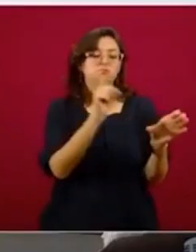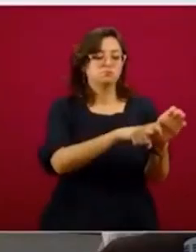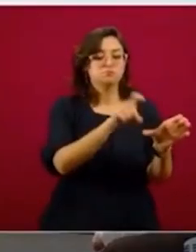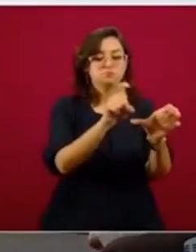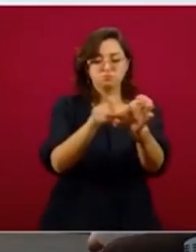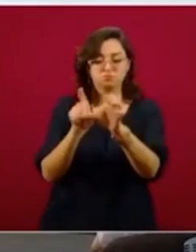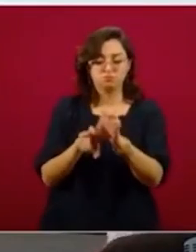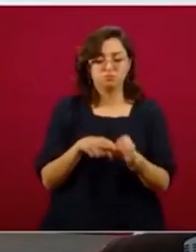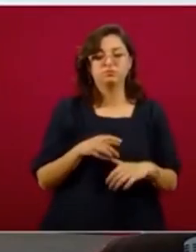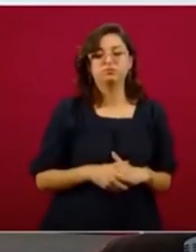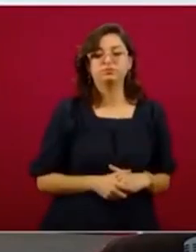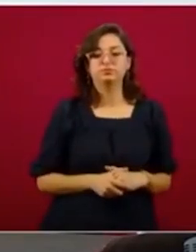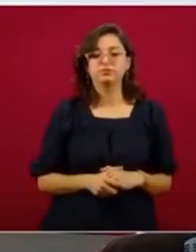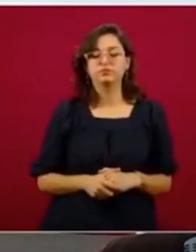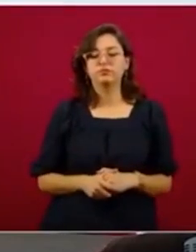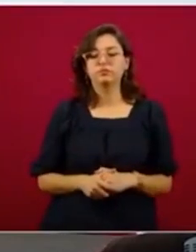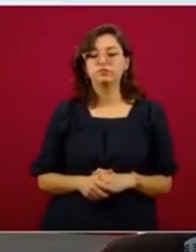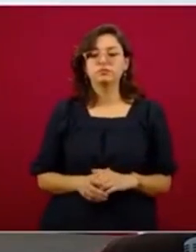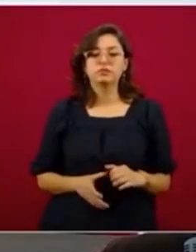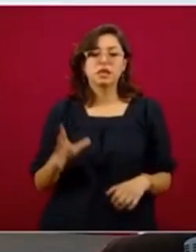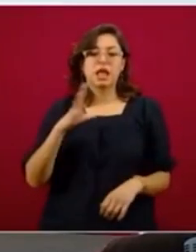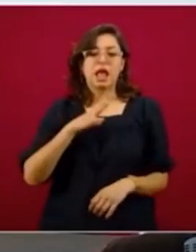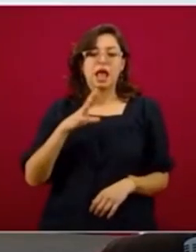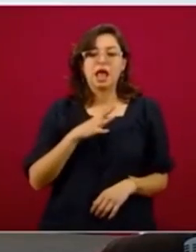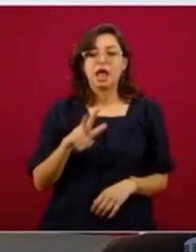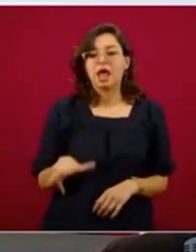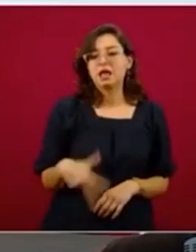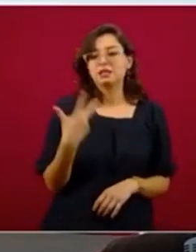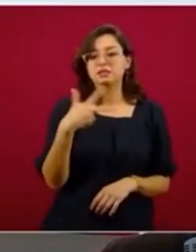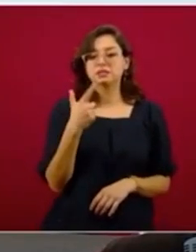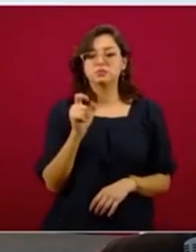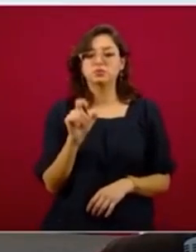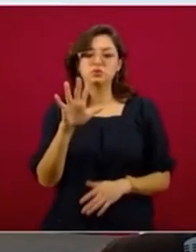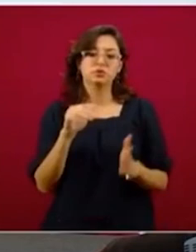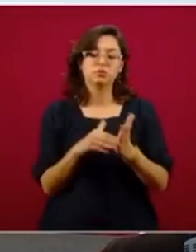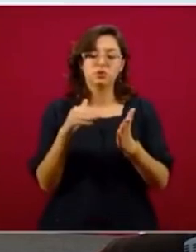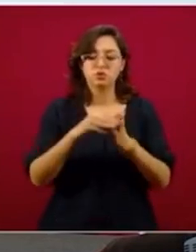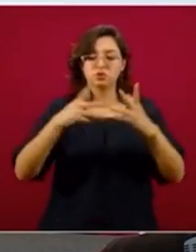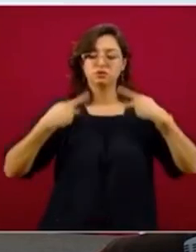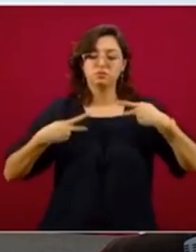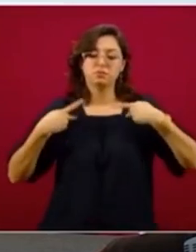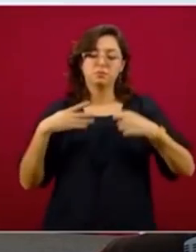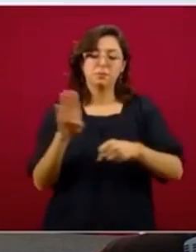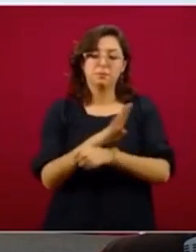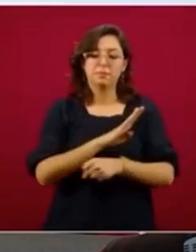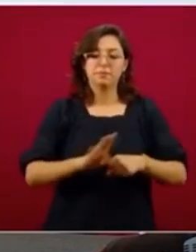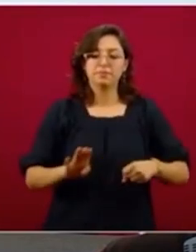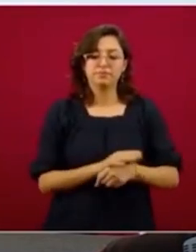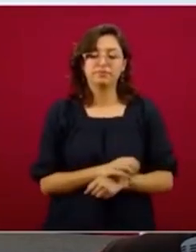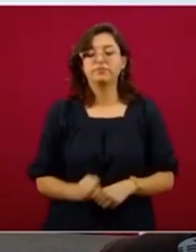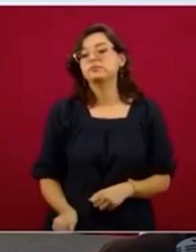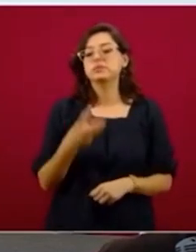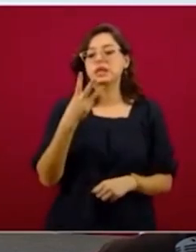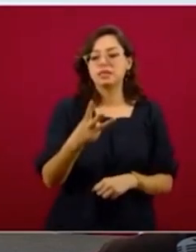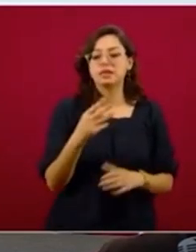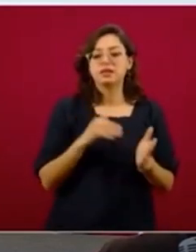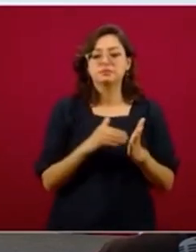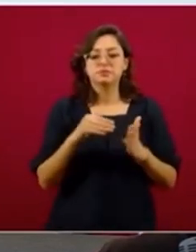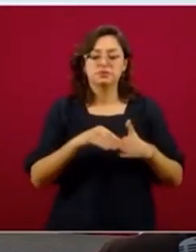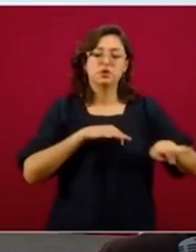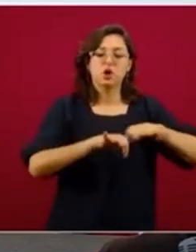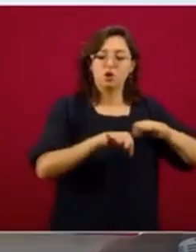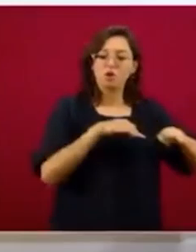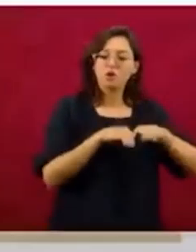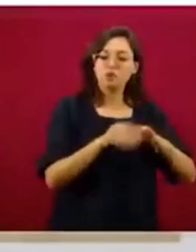Más, nosotros agrupamos 13.5 millones de derechohabientes que están divididos en 3 millones de trabajadores